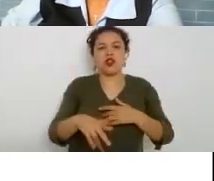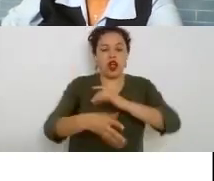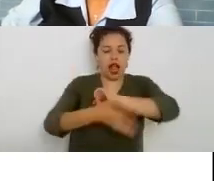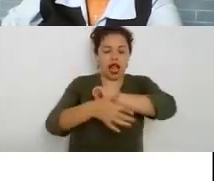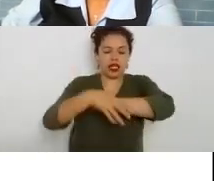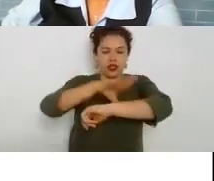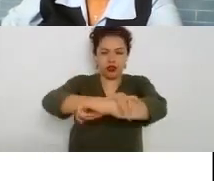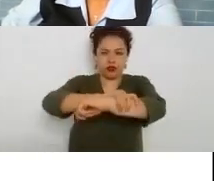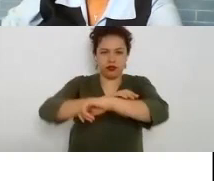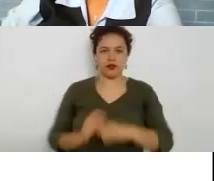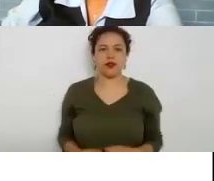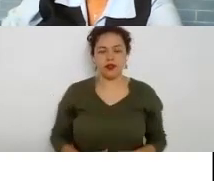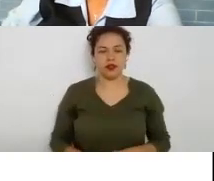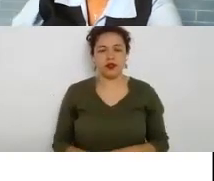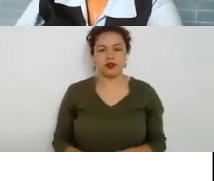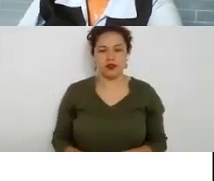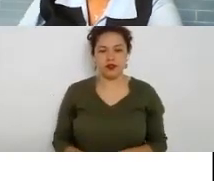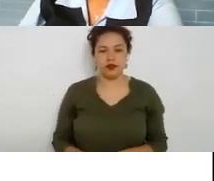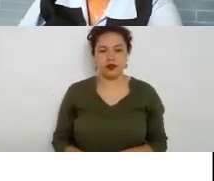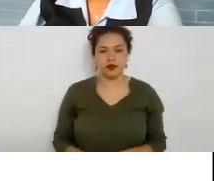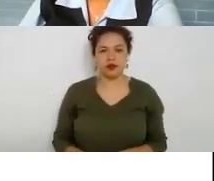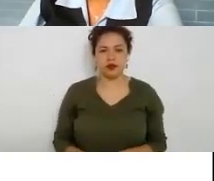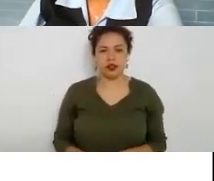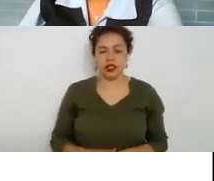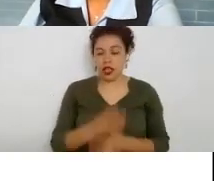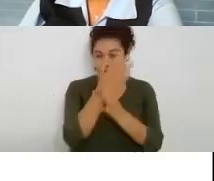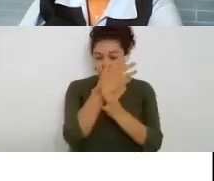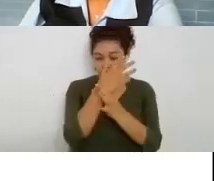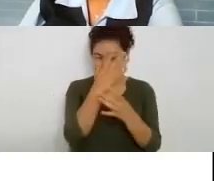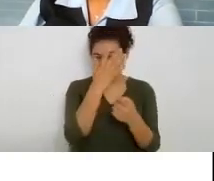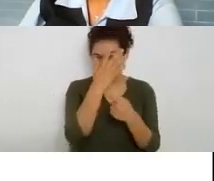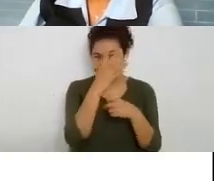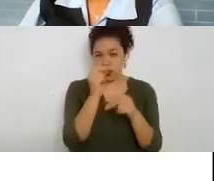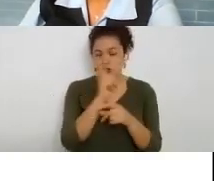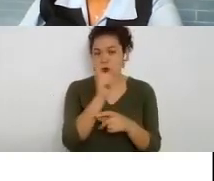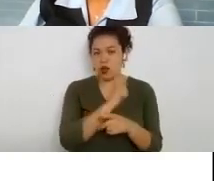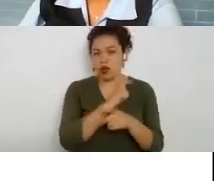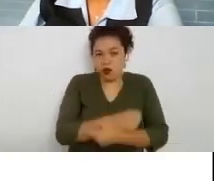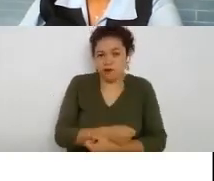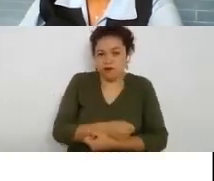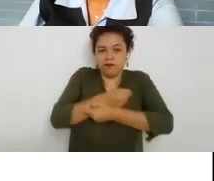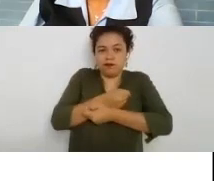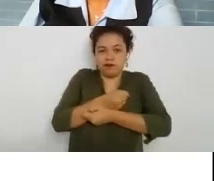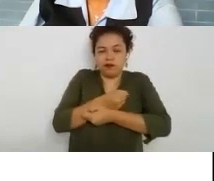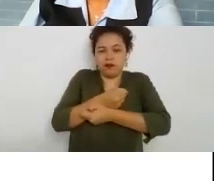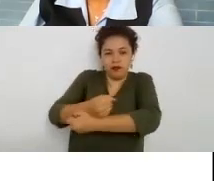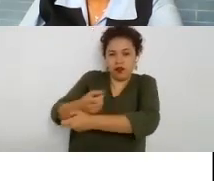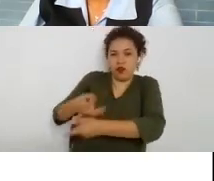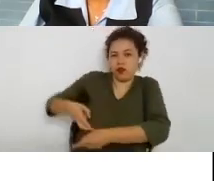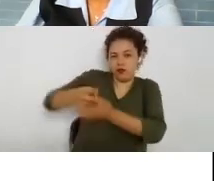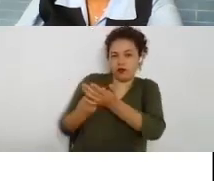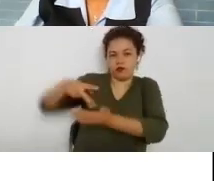antebrazos. ¿Ok? De esta parte. No de las muñecas. ¿Por qué? Porque en el momento de yo levantarme y arrastrarlo,